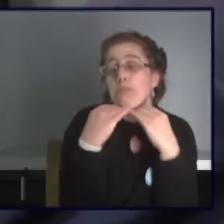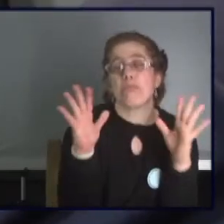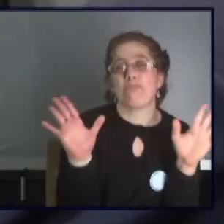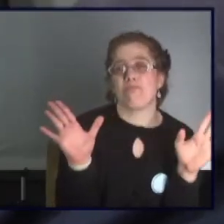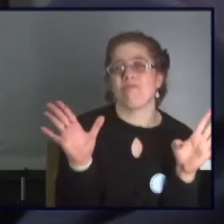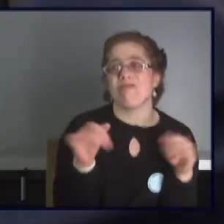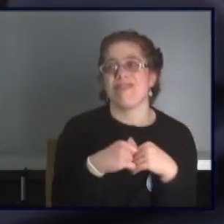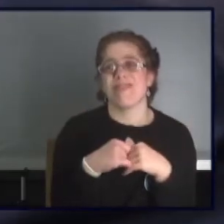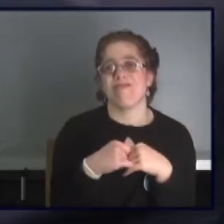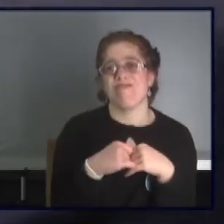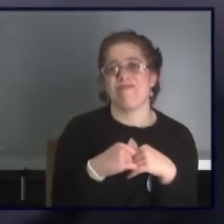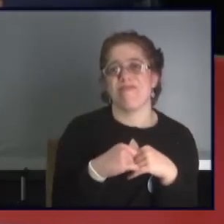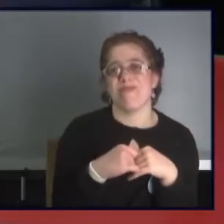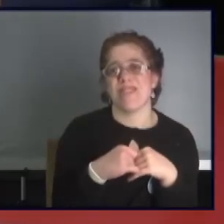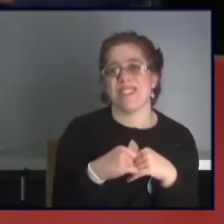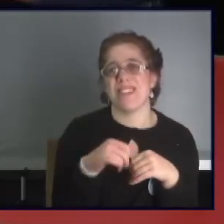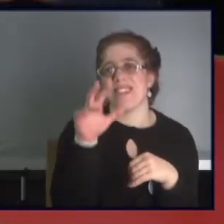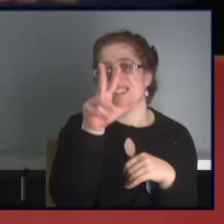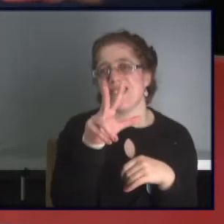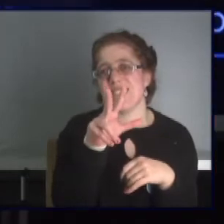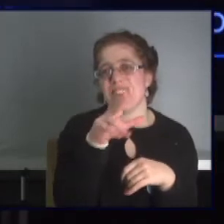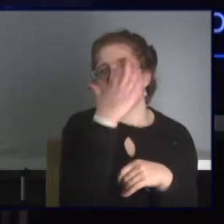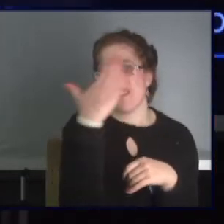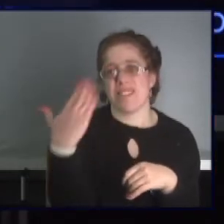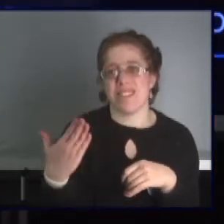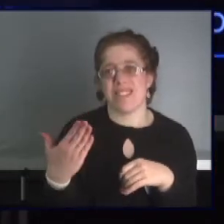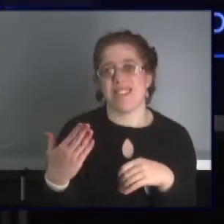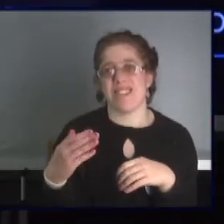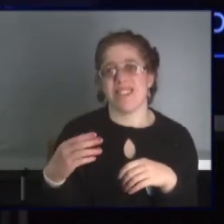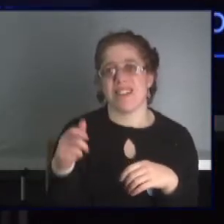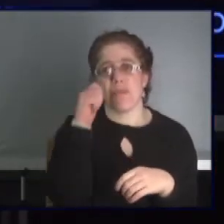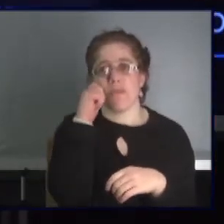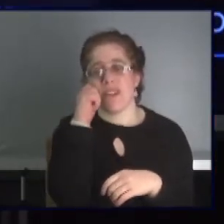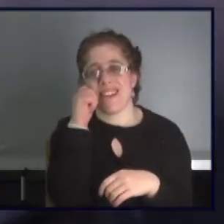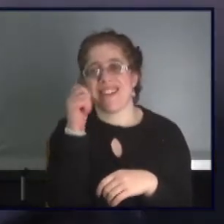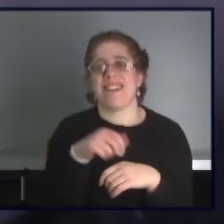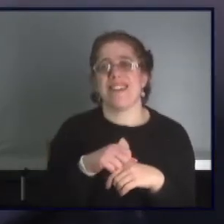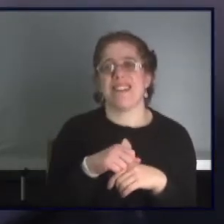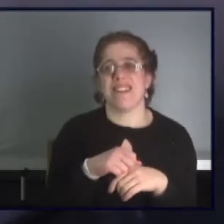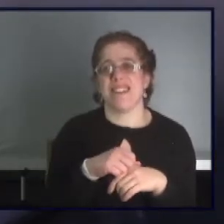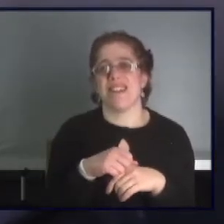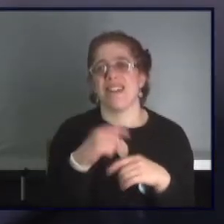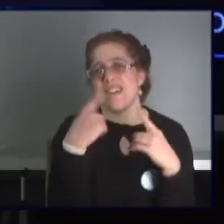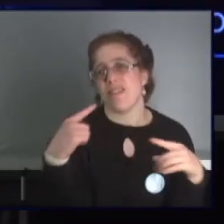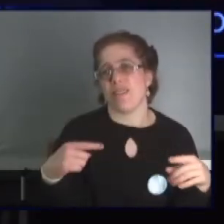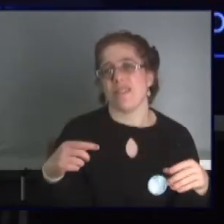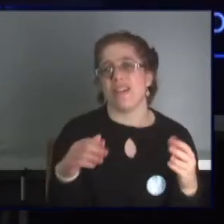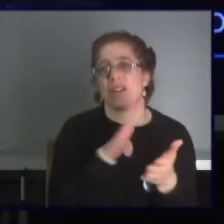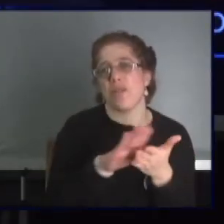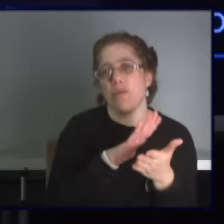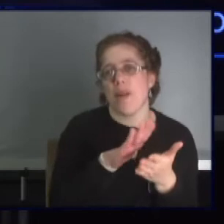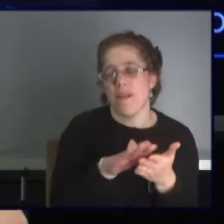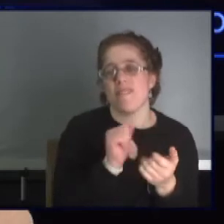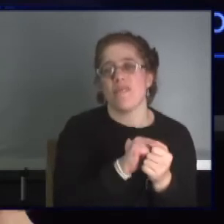que quiere decir con frank que no va a quedar los trenes nuevos con señales viejas con vías por ahí renovada en alguna parte en otra parte no